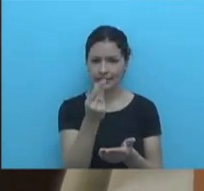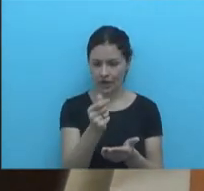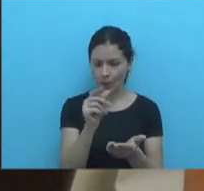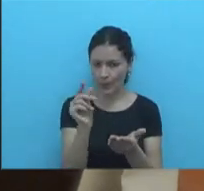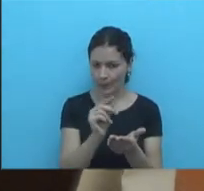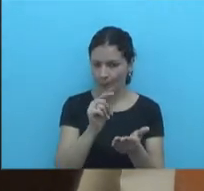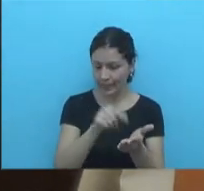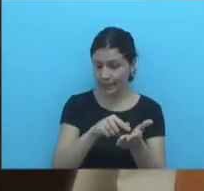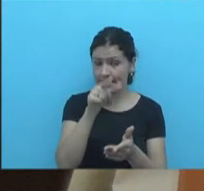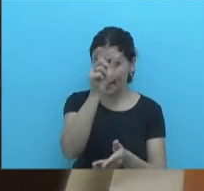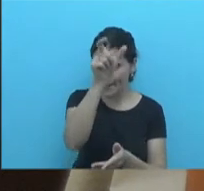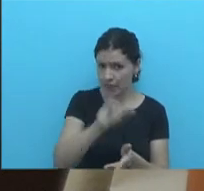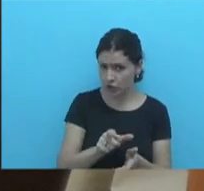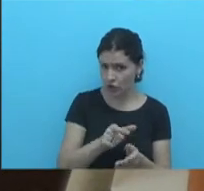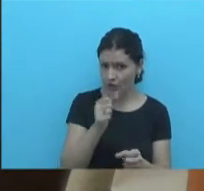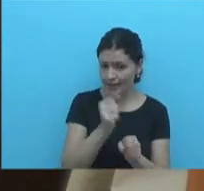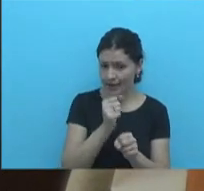le devolverá un porcentaje